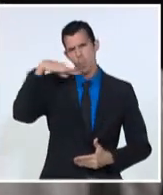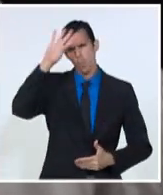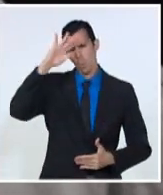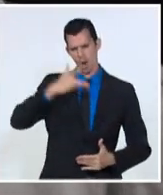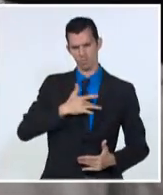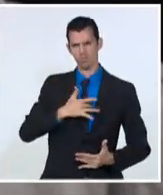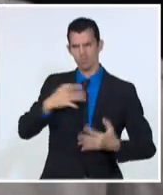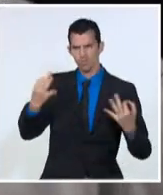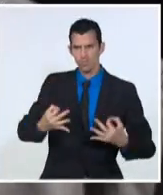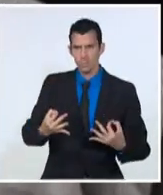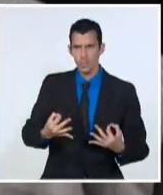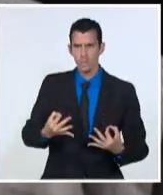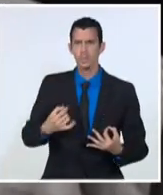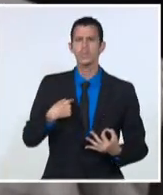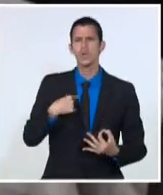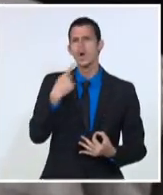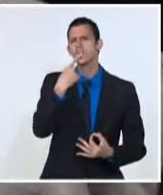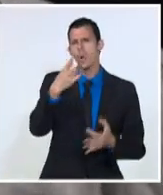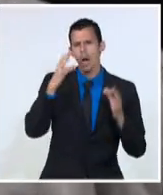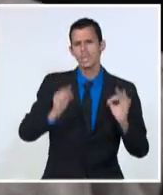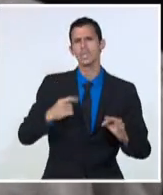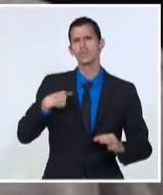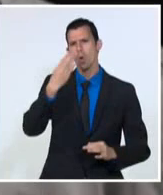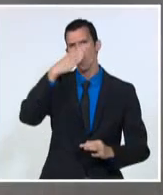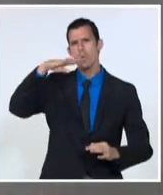asumo y proclamo caribeño